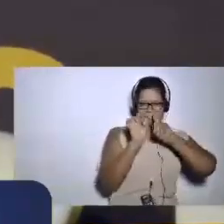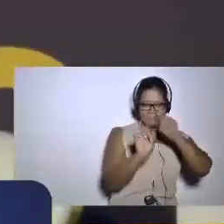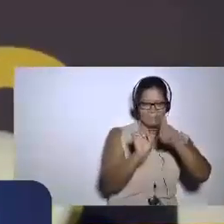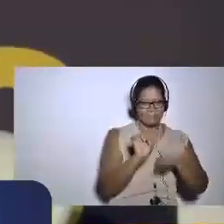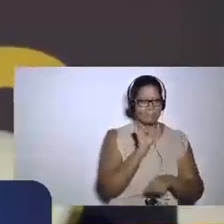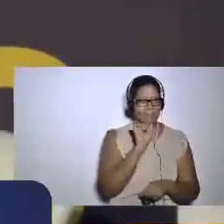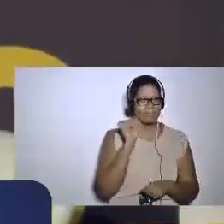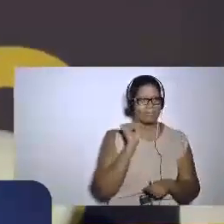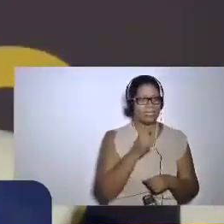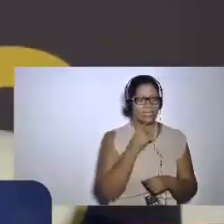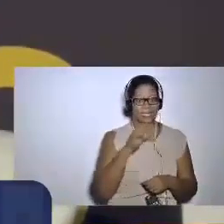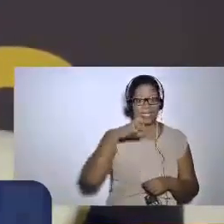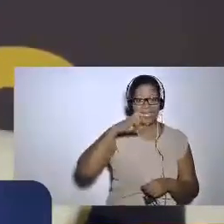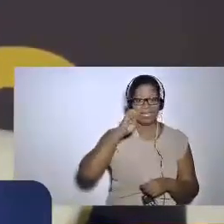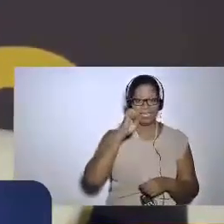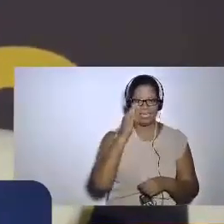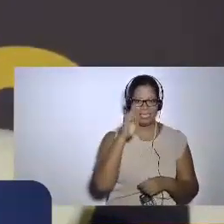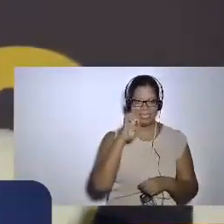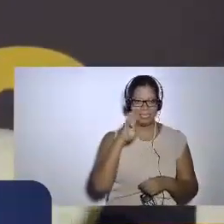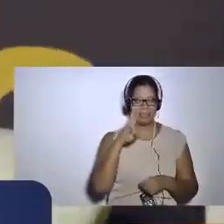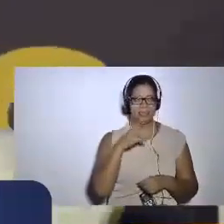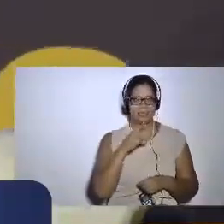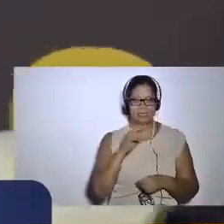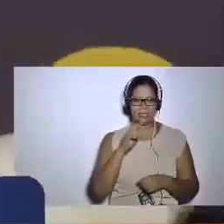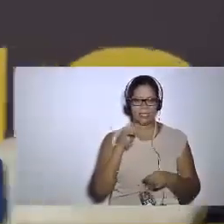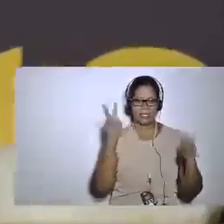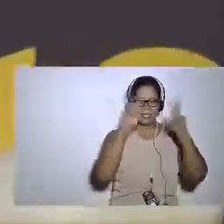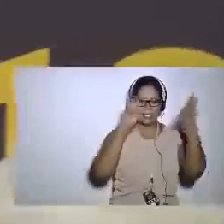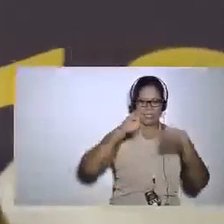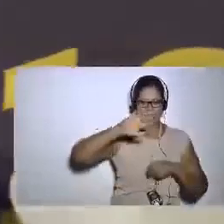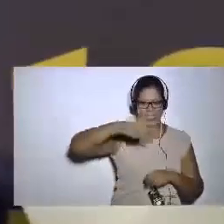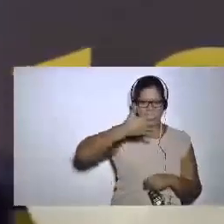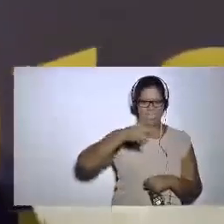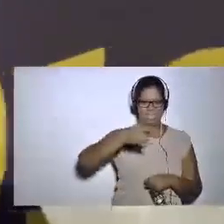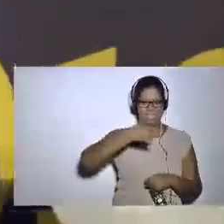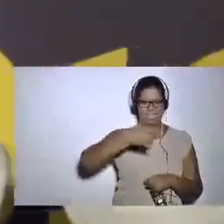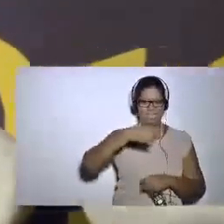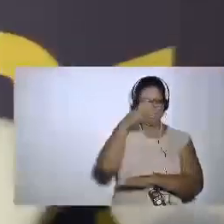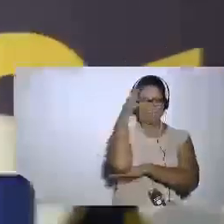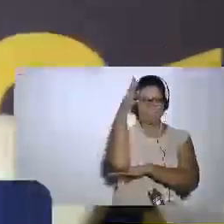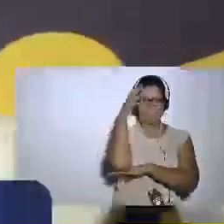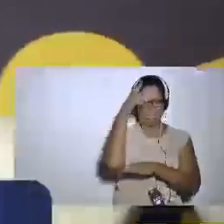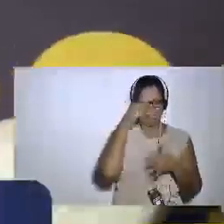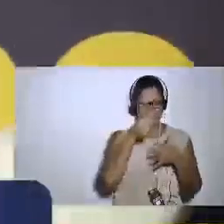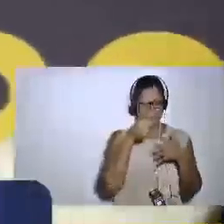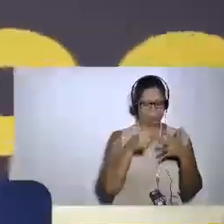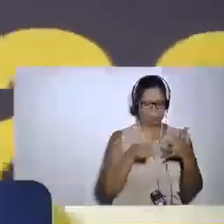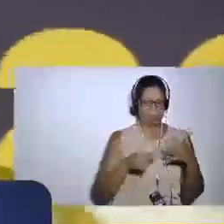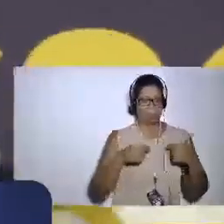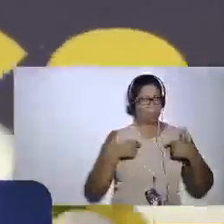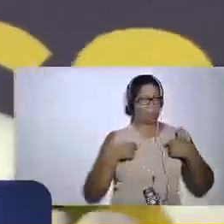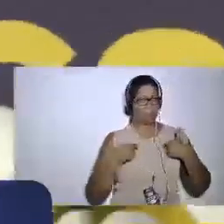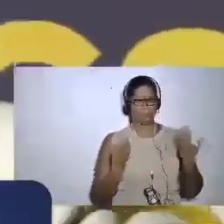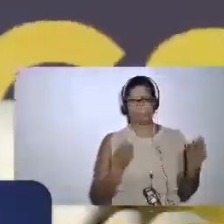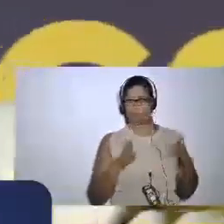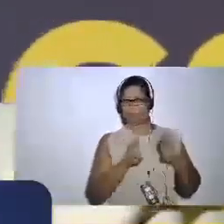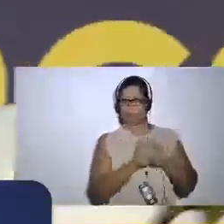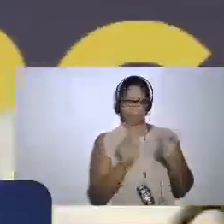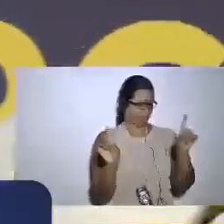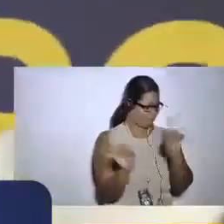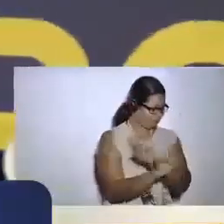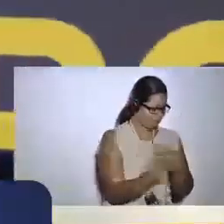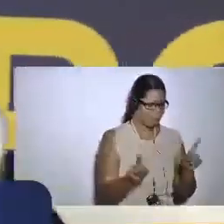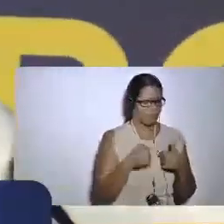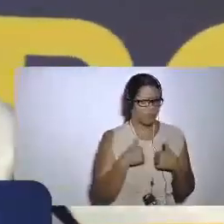frase que hizo Peter acerca, hablamos de 5G, todas estas charlas sobre 5G, yo no voy